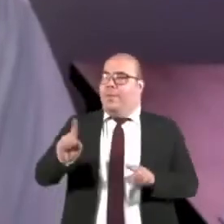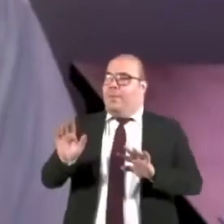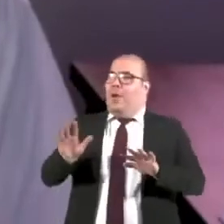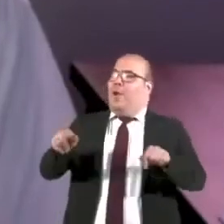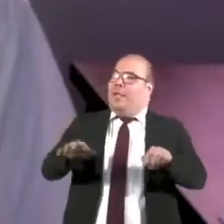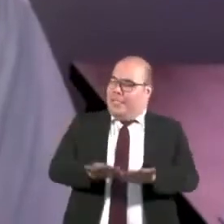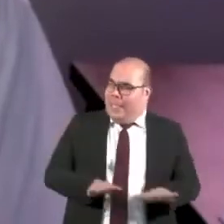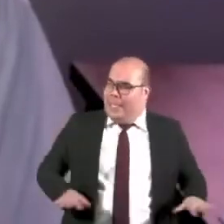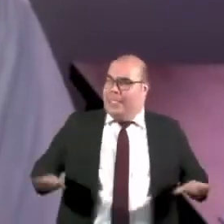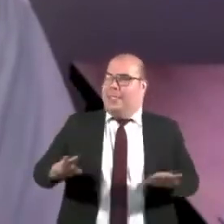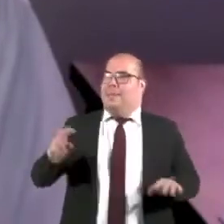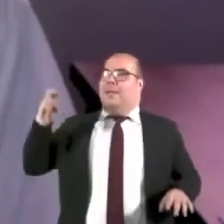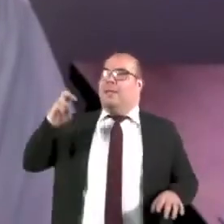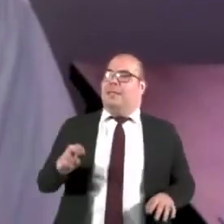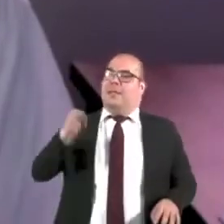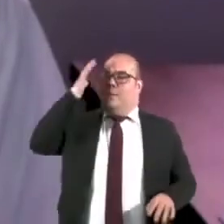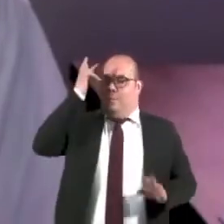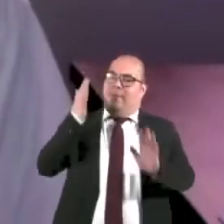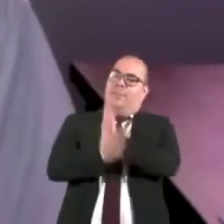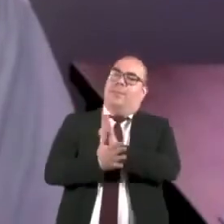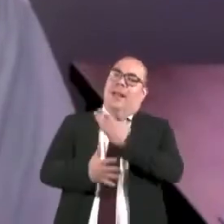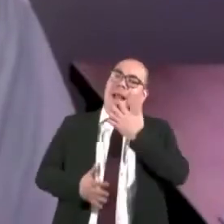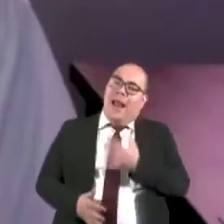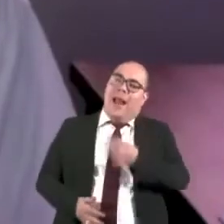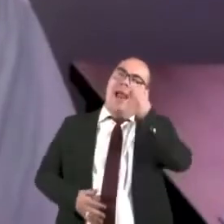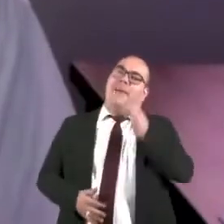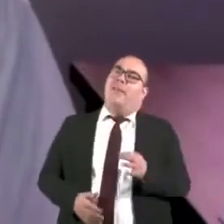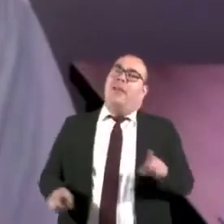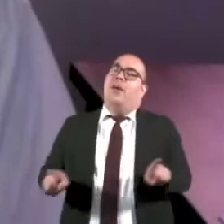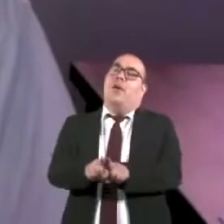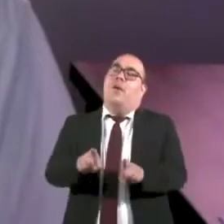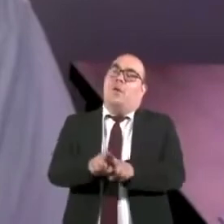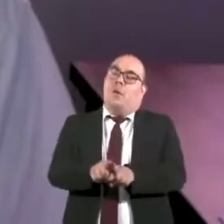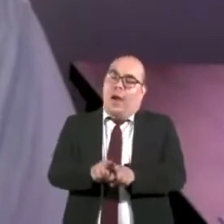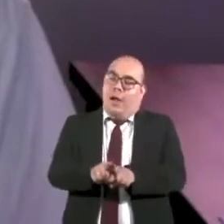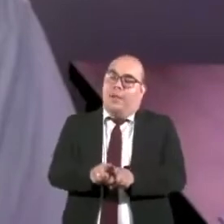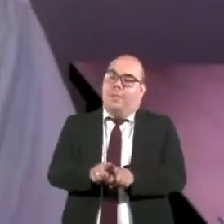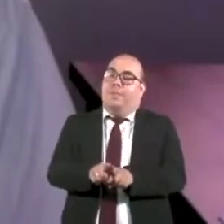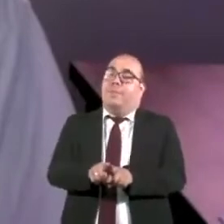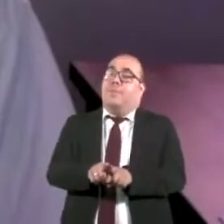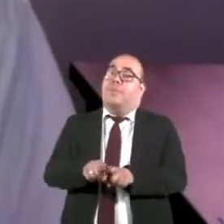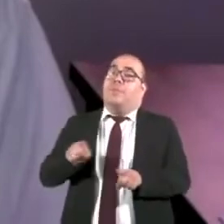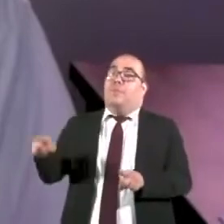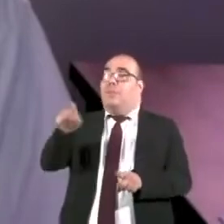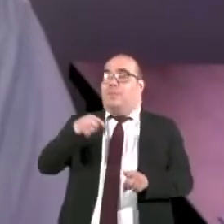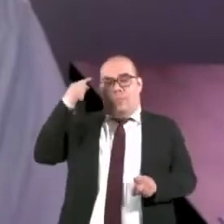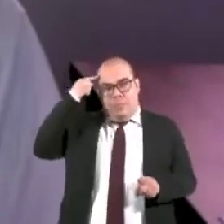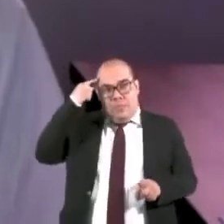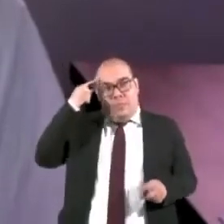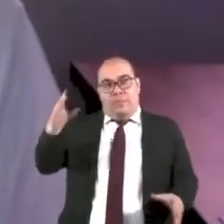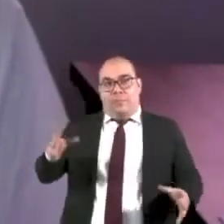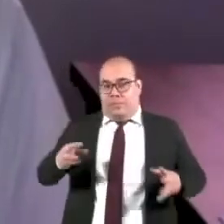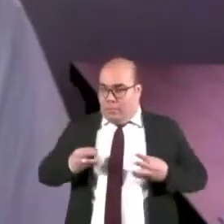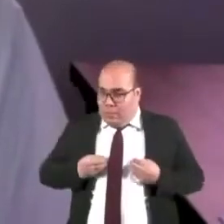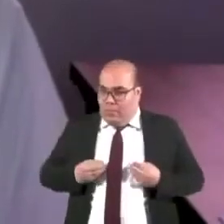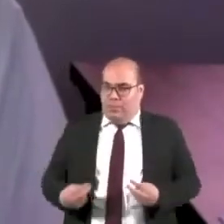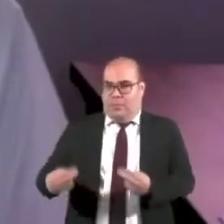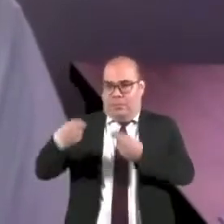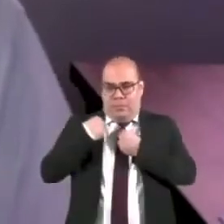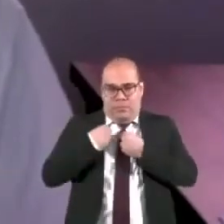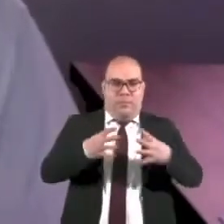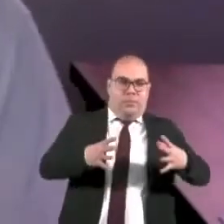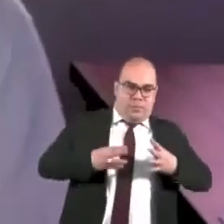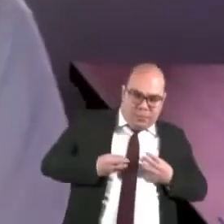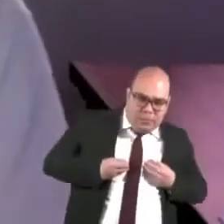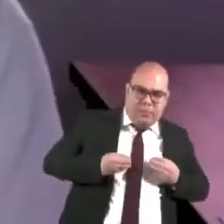contado, porque necesitamos que la verdad nos sirva para primero asumir las responsabilidades y que